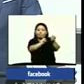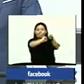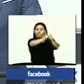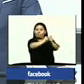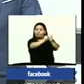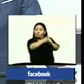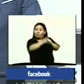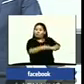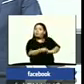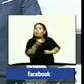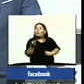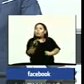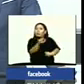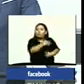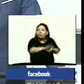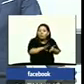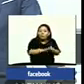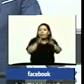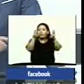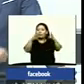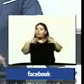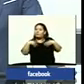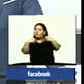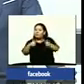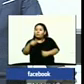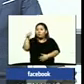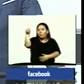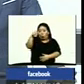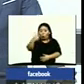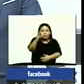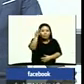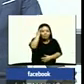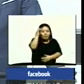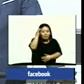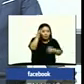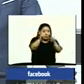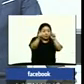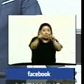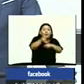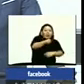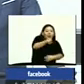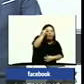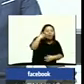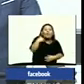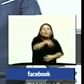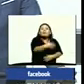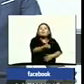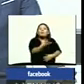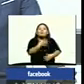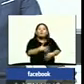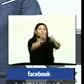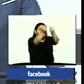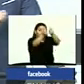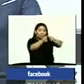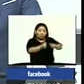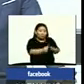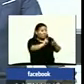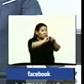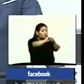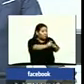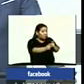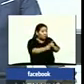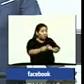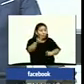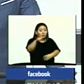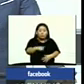en las cifras en áreas como salud y educación. Pero ahora sí tenemos a Tatiana. Tatiana, ¿cuáles son esas cifras importantes que tenemos que subrayar